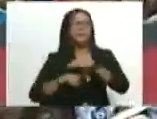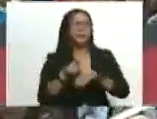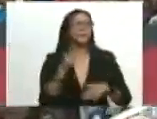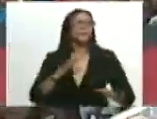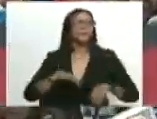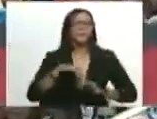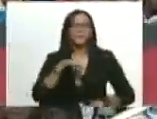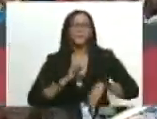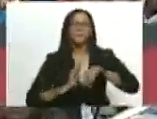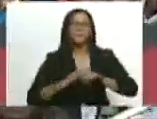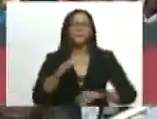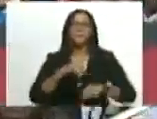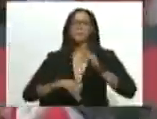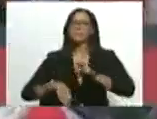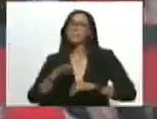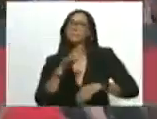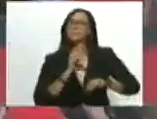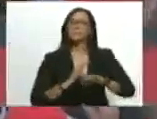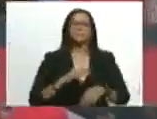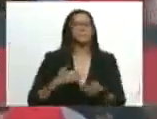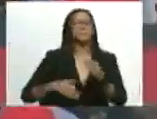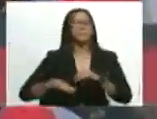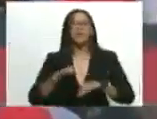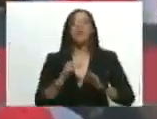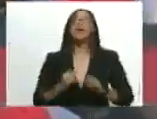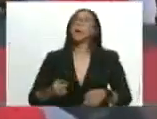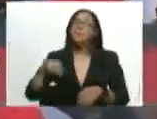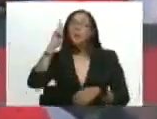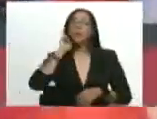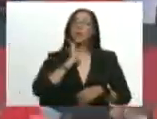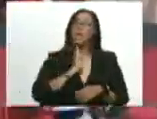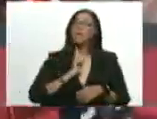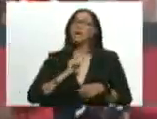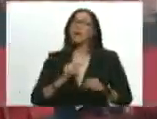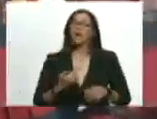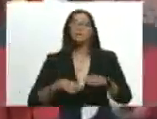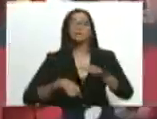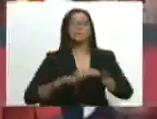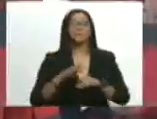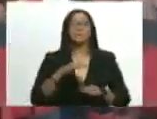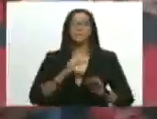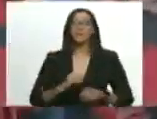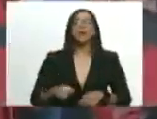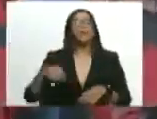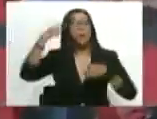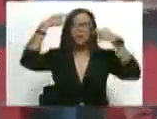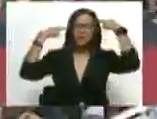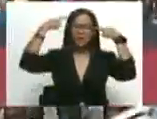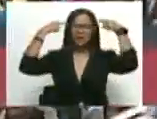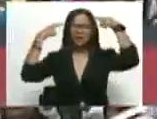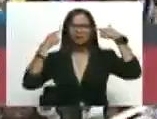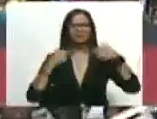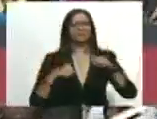con la patria por Bolívar voy para allá por